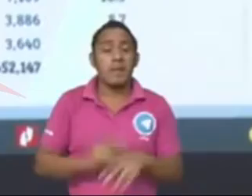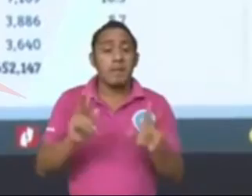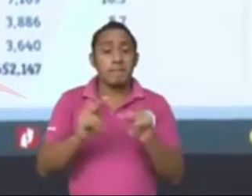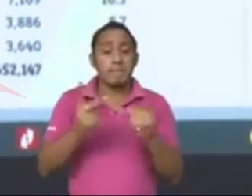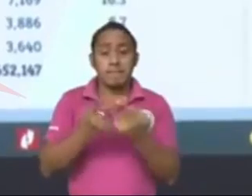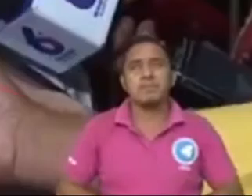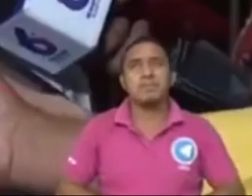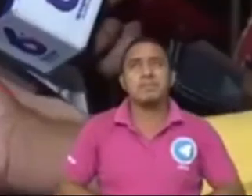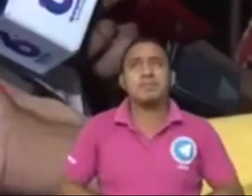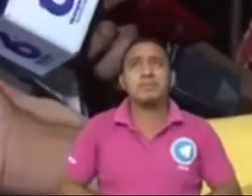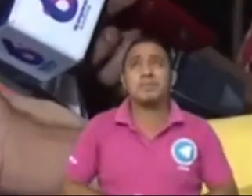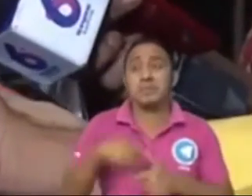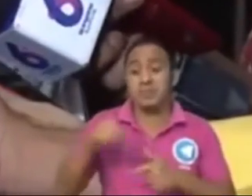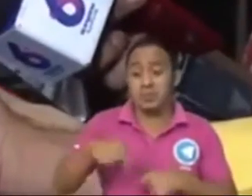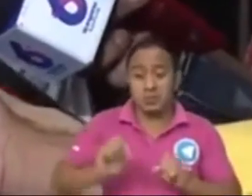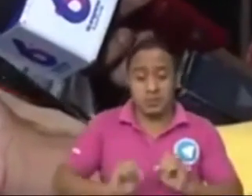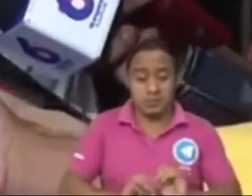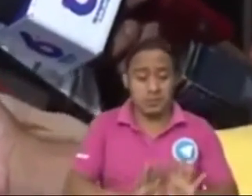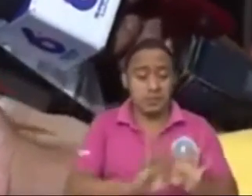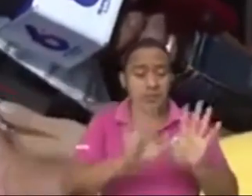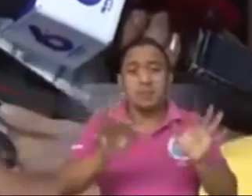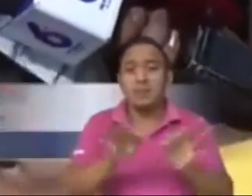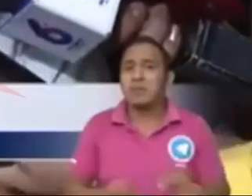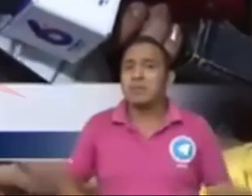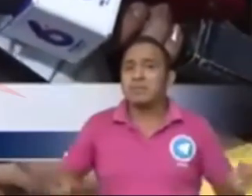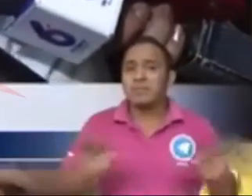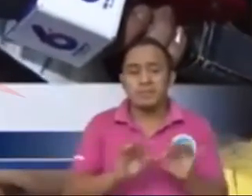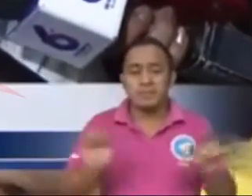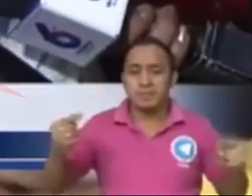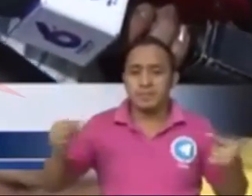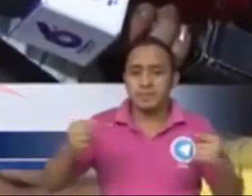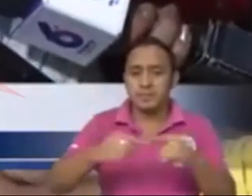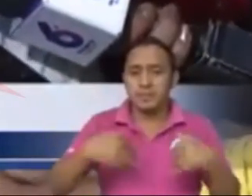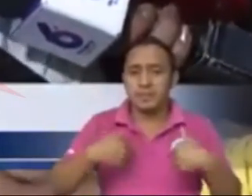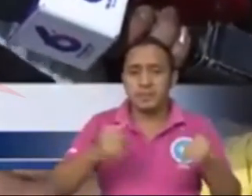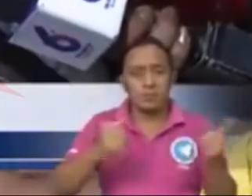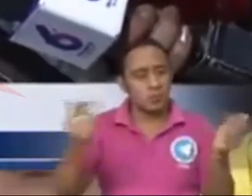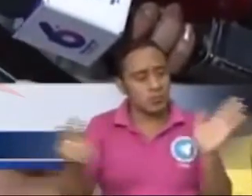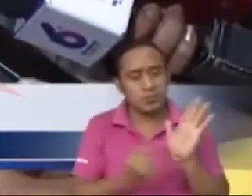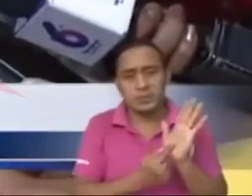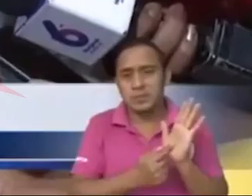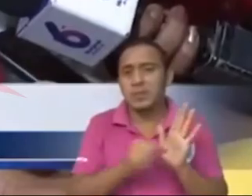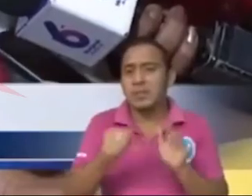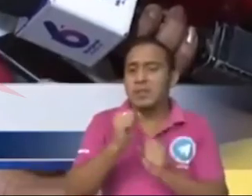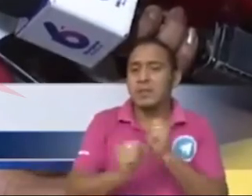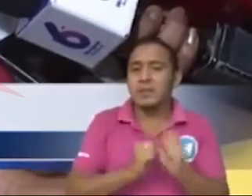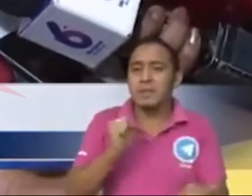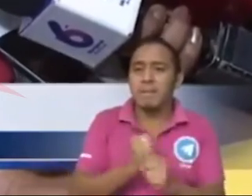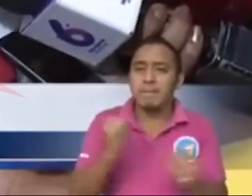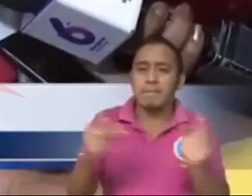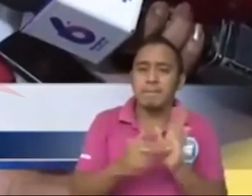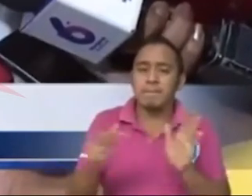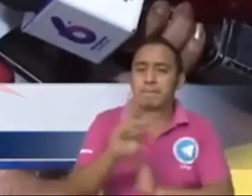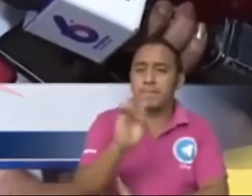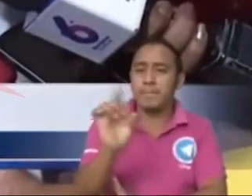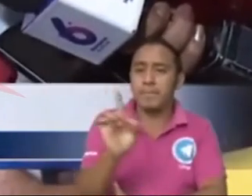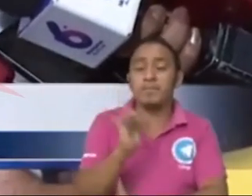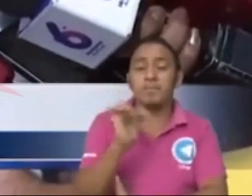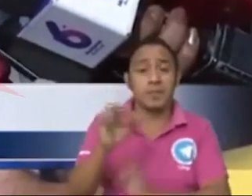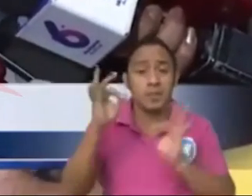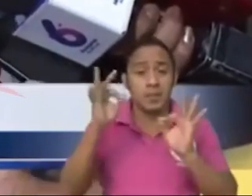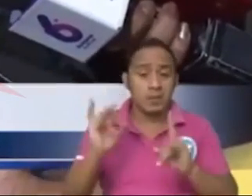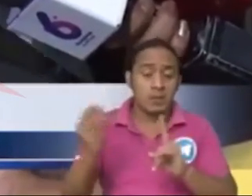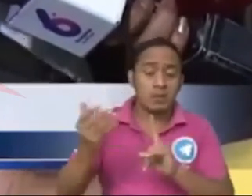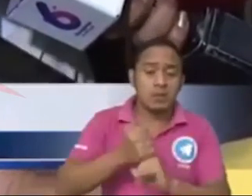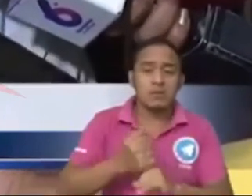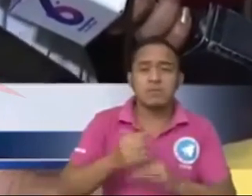población nicaragüense. Una mañana importante porque estamos presentando nuestro mapa de salud actualizado al año 2021, donde se manifiestan